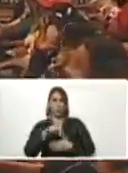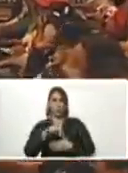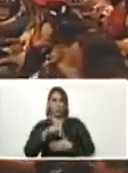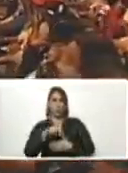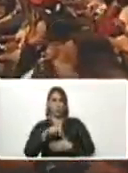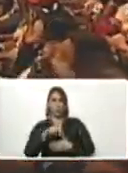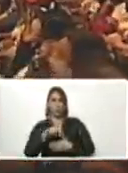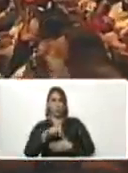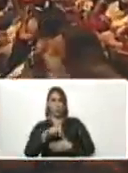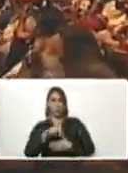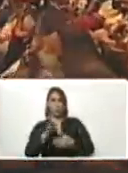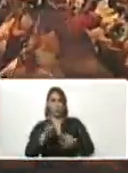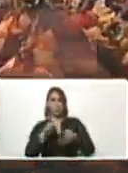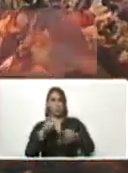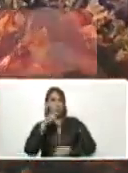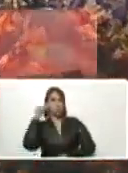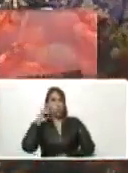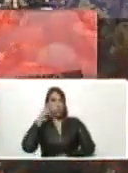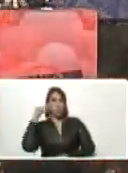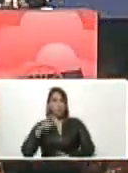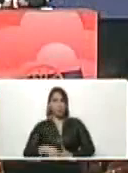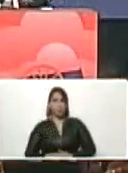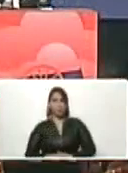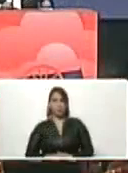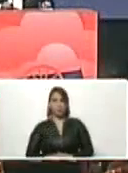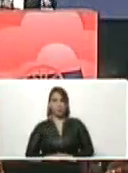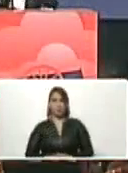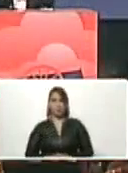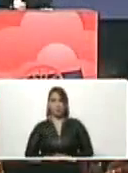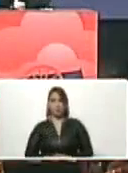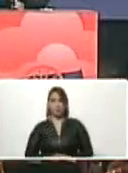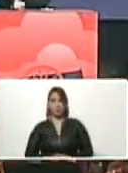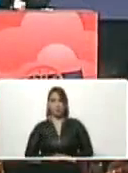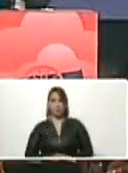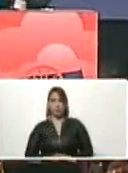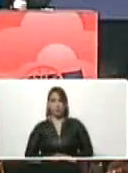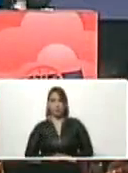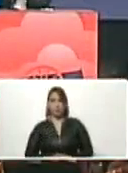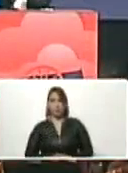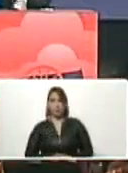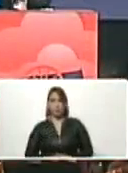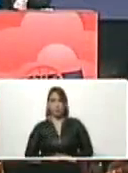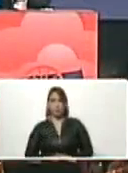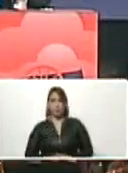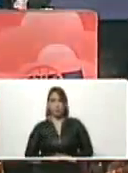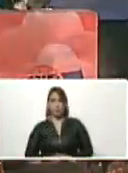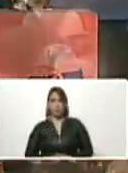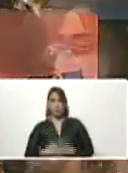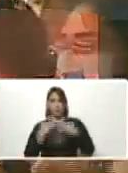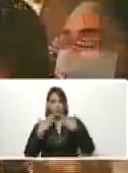siendo Antonio José de Sucre. Así es. Muy bien.